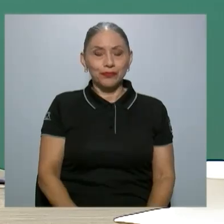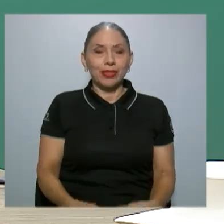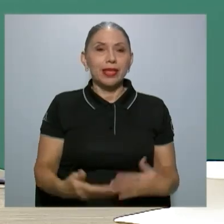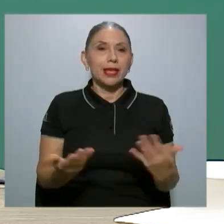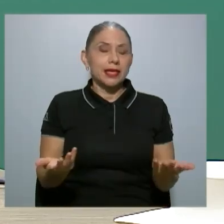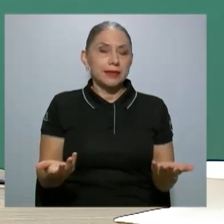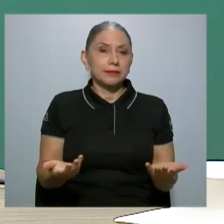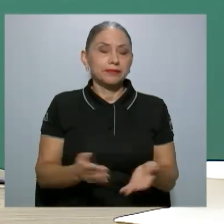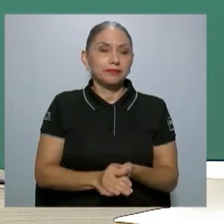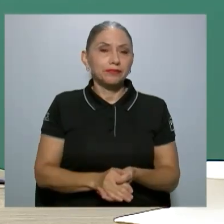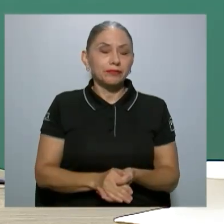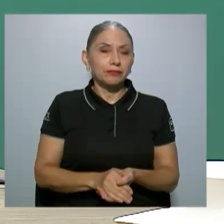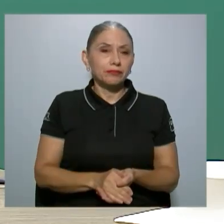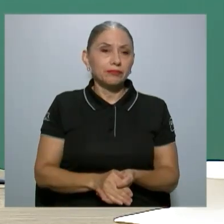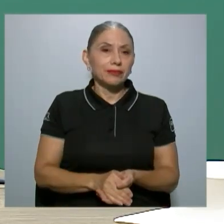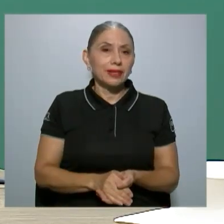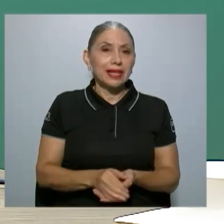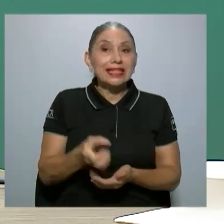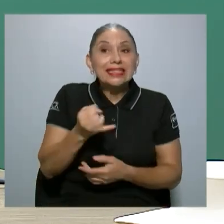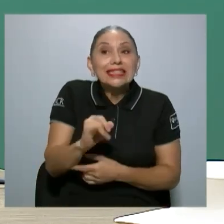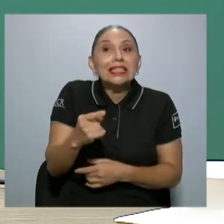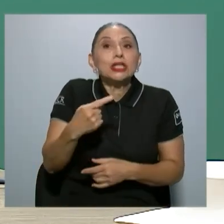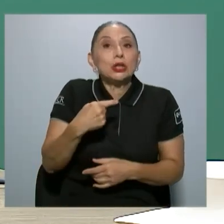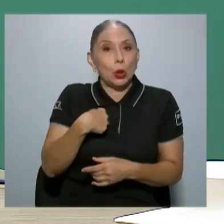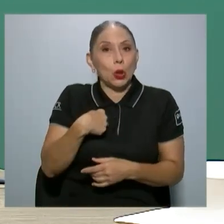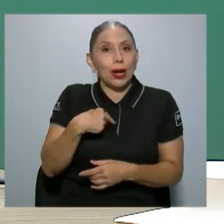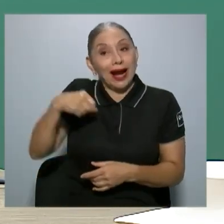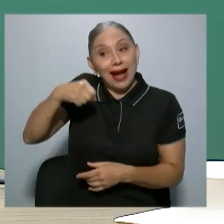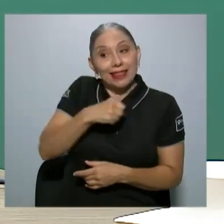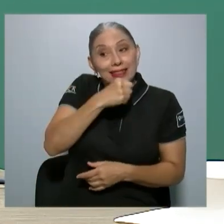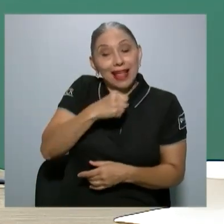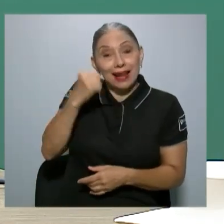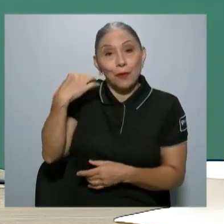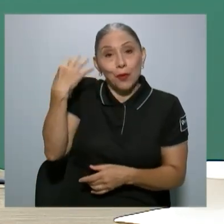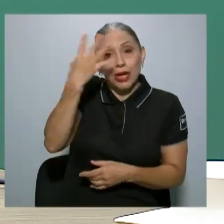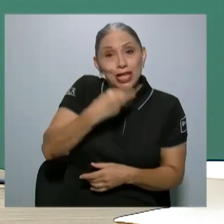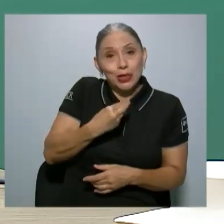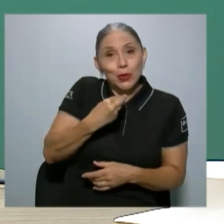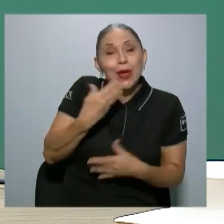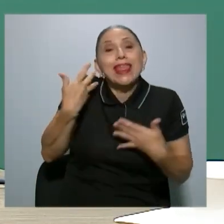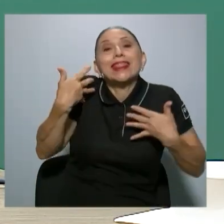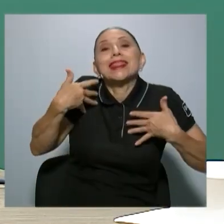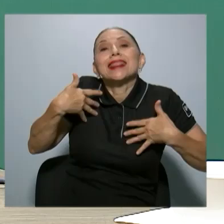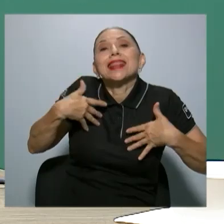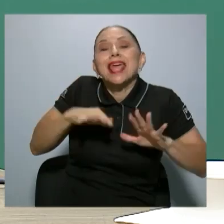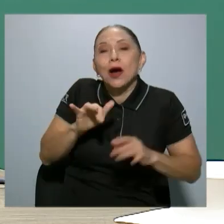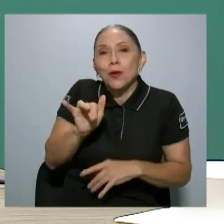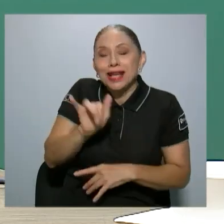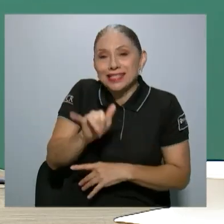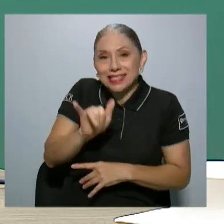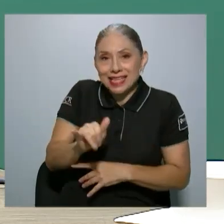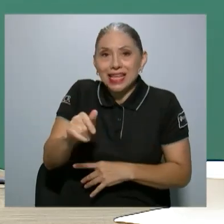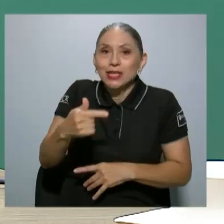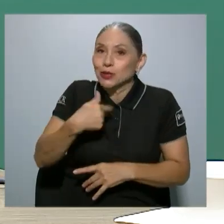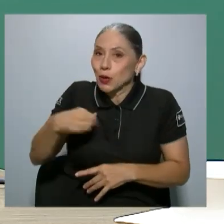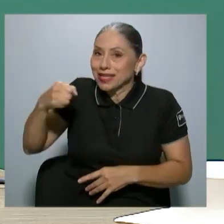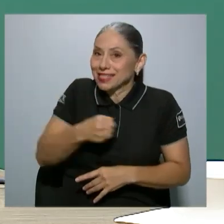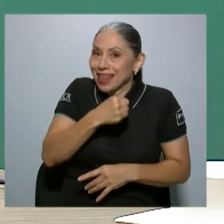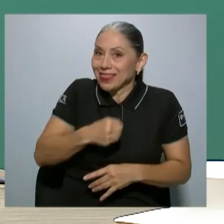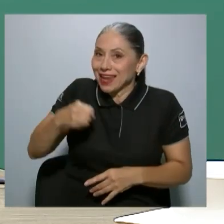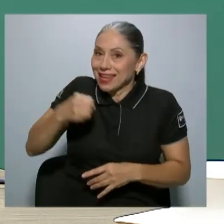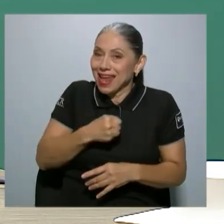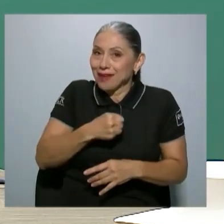pues si yo cantara bonito, ni aún así les cantaría Estas son las mañanitas,